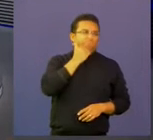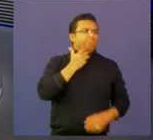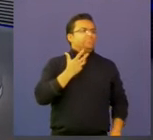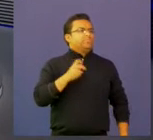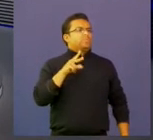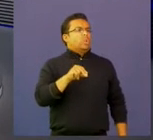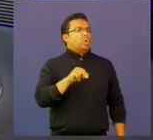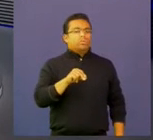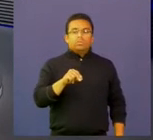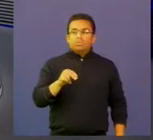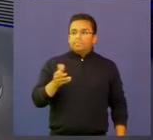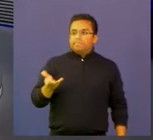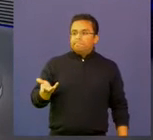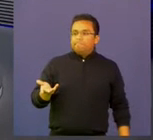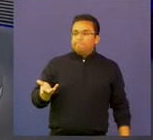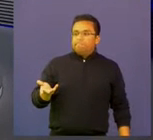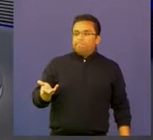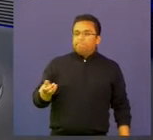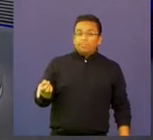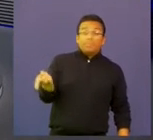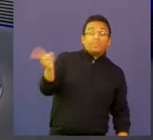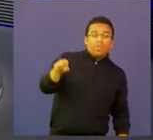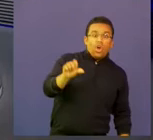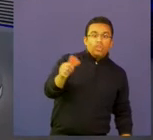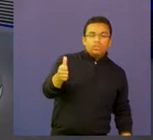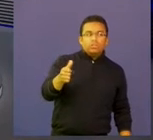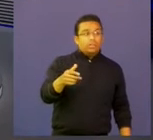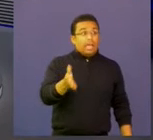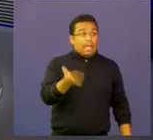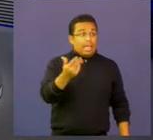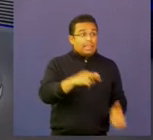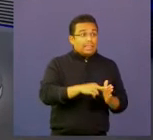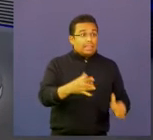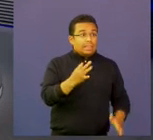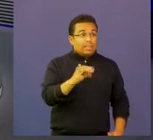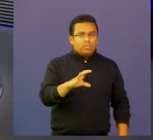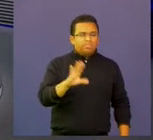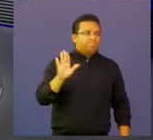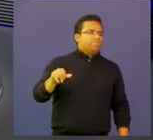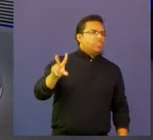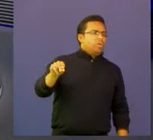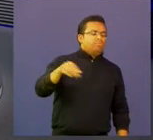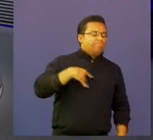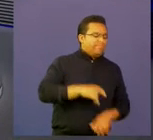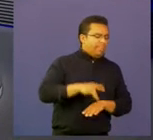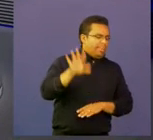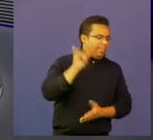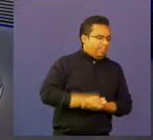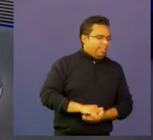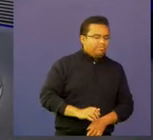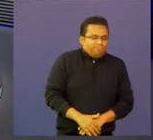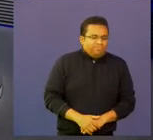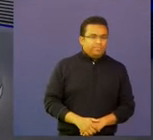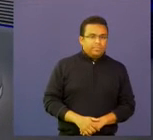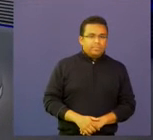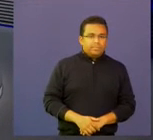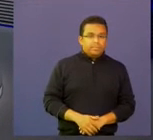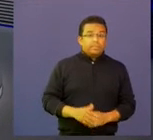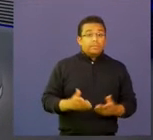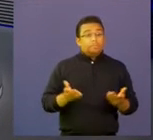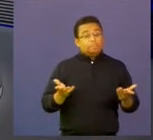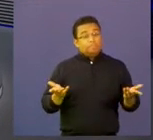tomar la iniciativa de incorporar las TIC, han dicho, no, mejor dejemos eso así? Yo creo que este